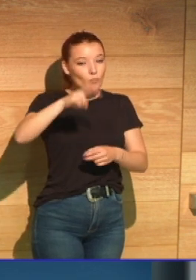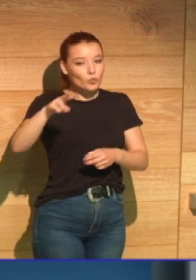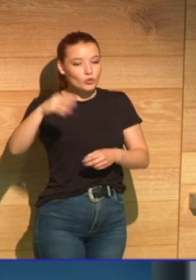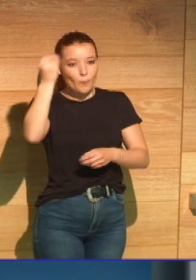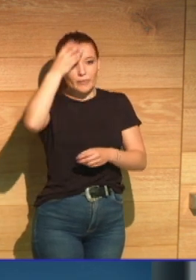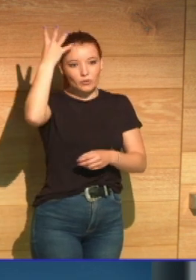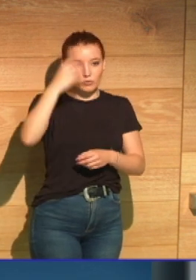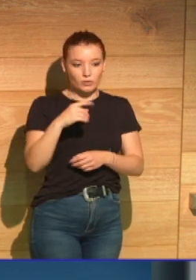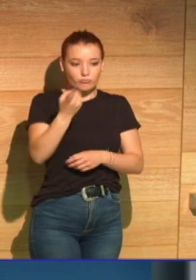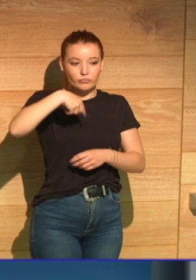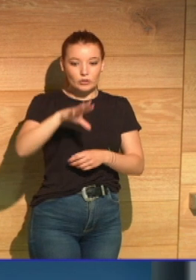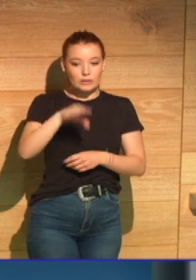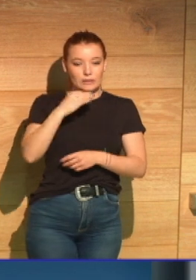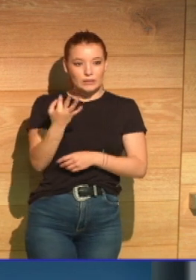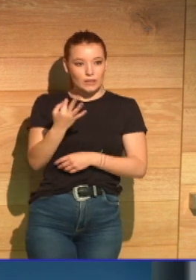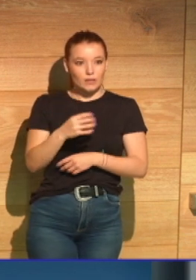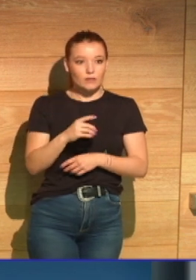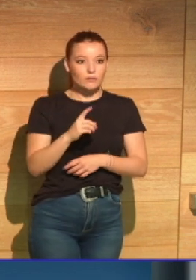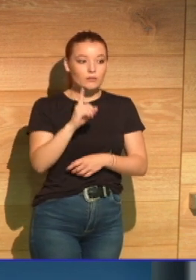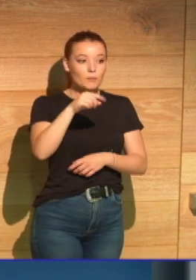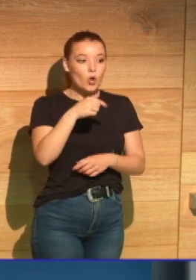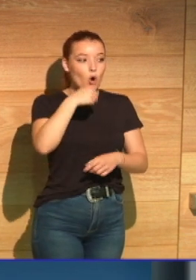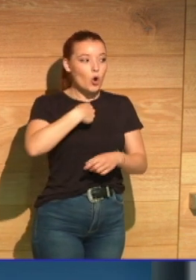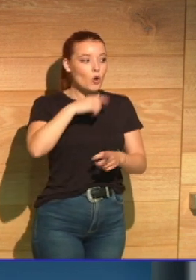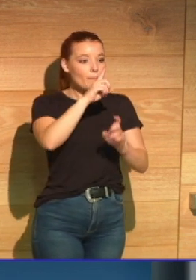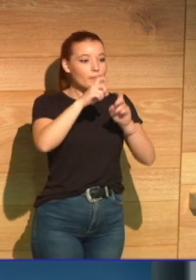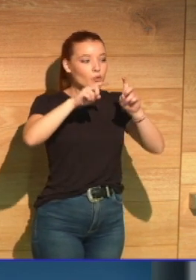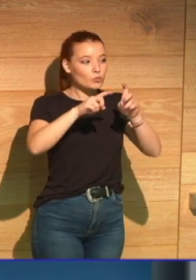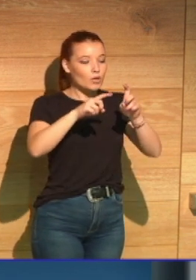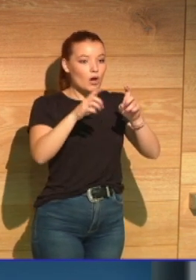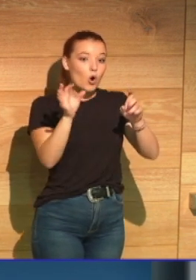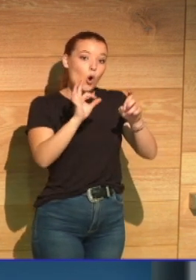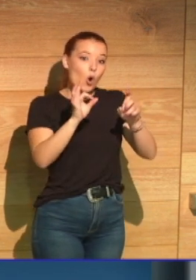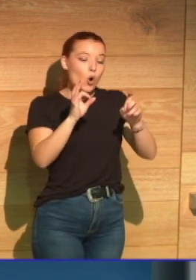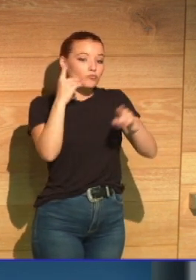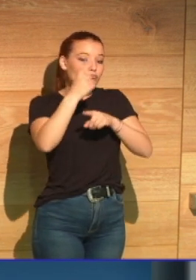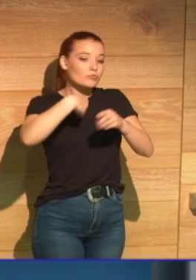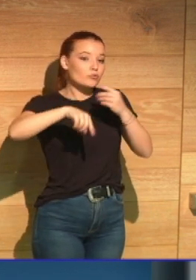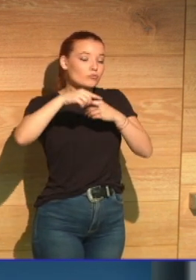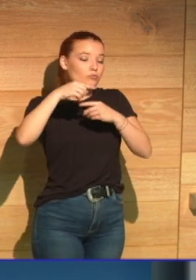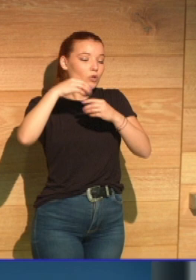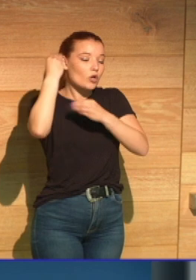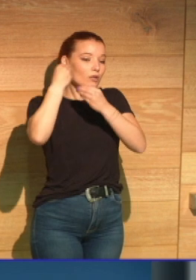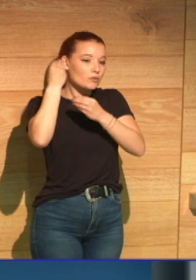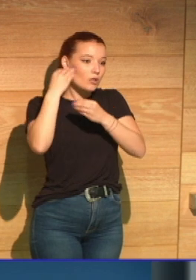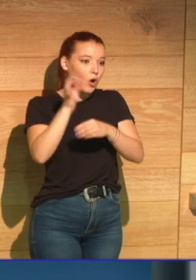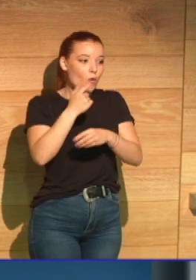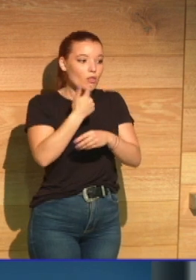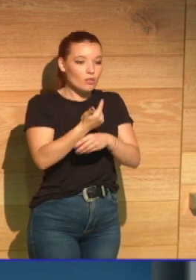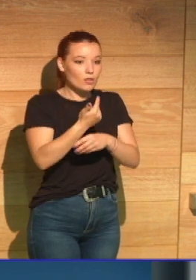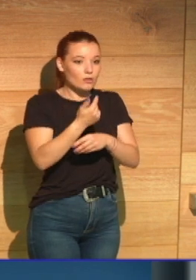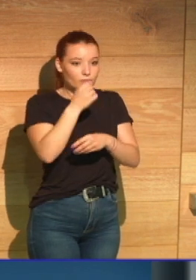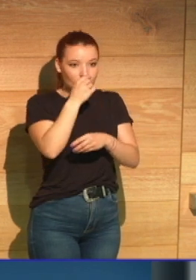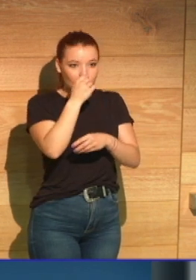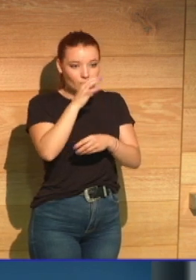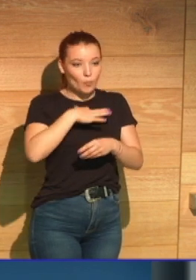entendíamos la idea del museo virtual? Y cómo hoy nos ponemos a preguntarnos, o más bien a reflexionar y decidir que contundentemente la experiencia